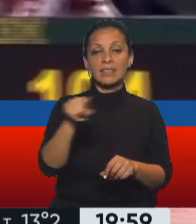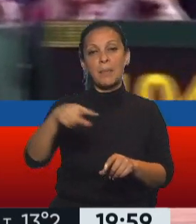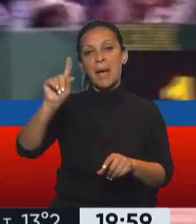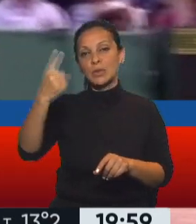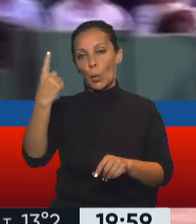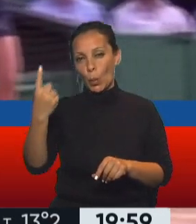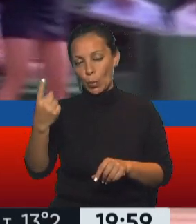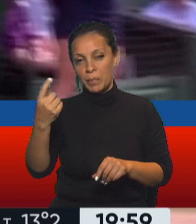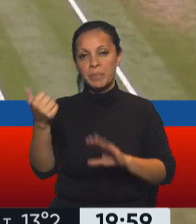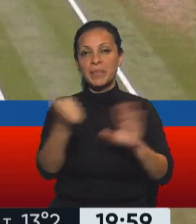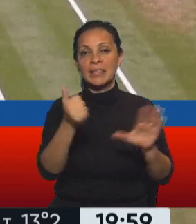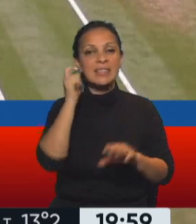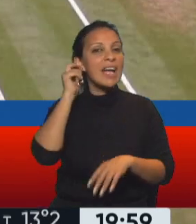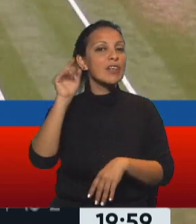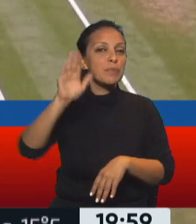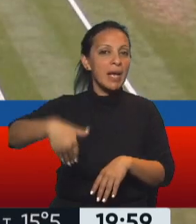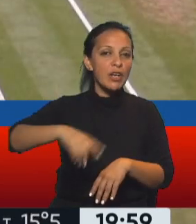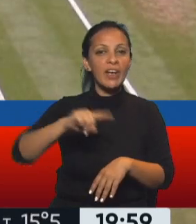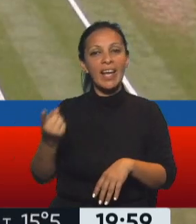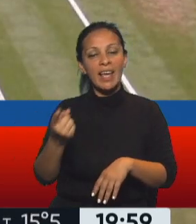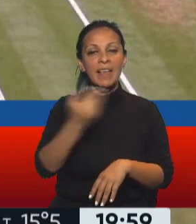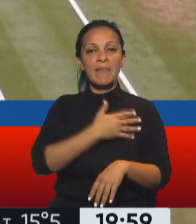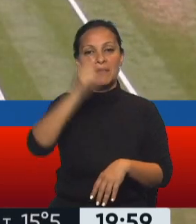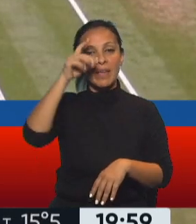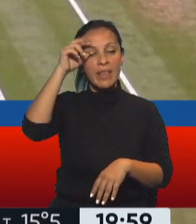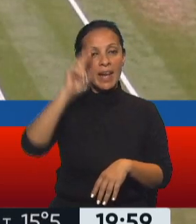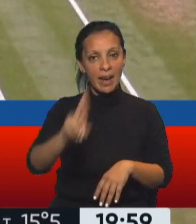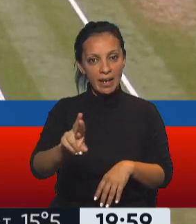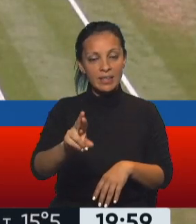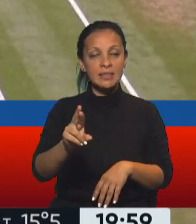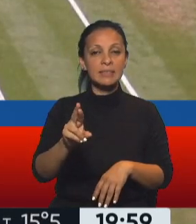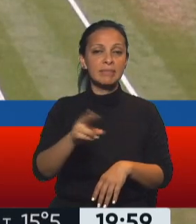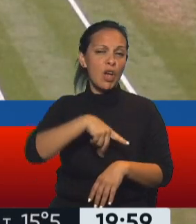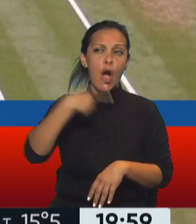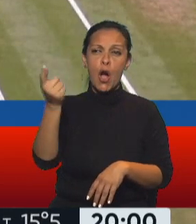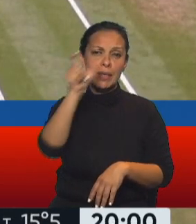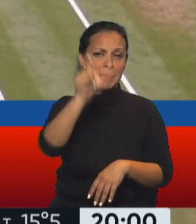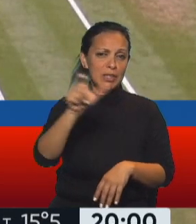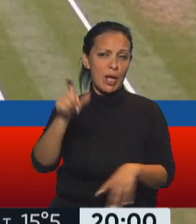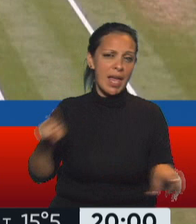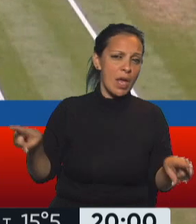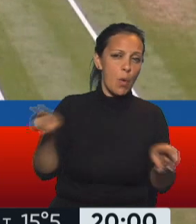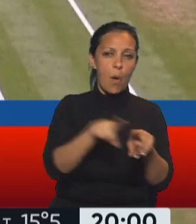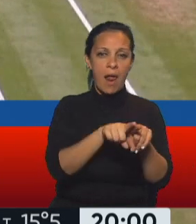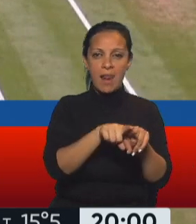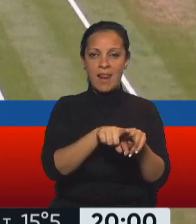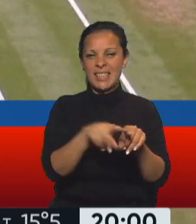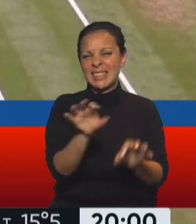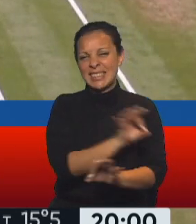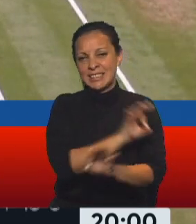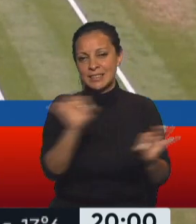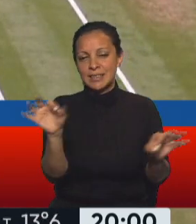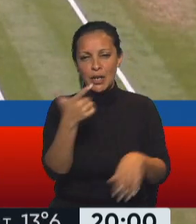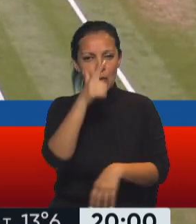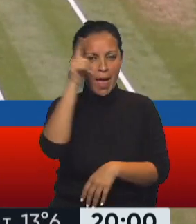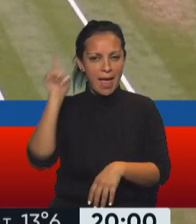6 años menos que Roger Federer, y no hay nadie en el circuito, ninguno de los que venga